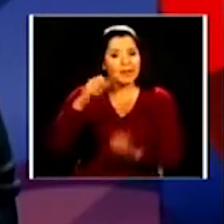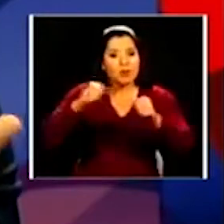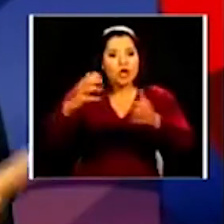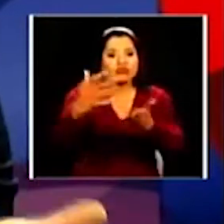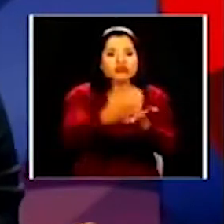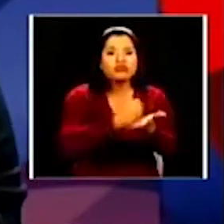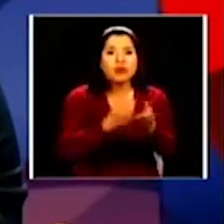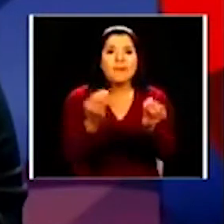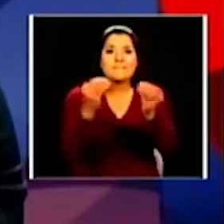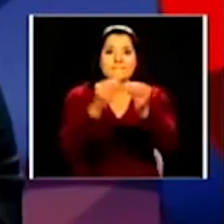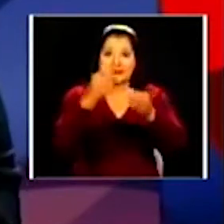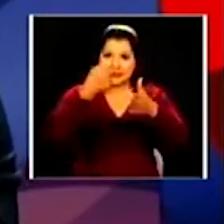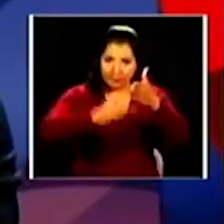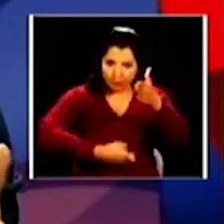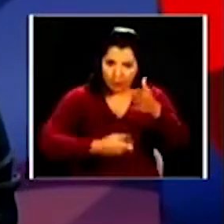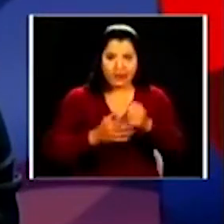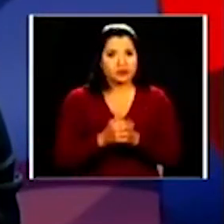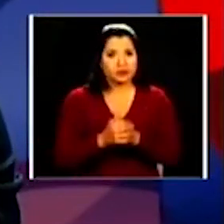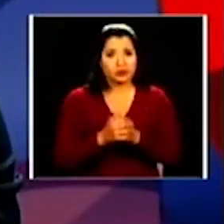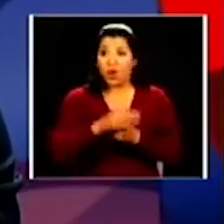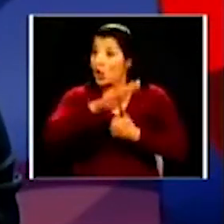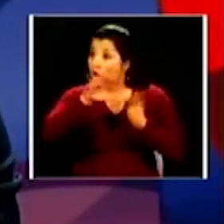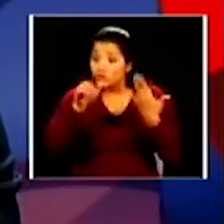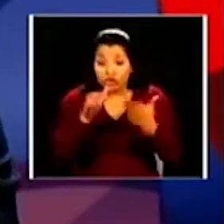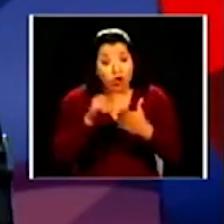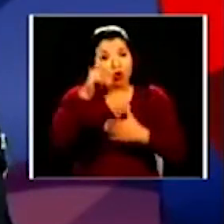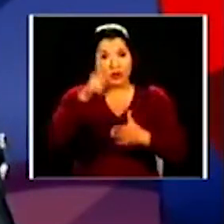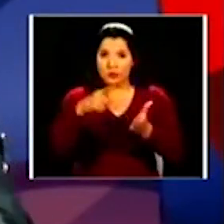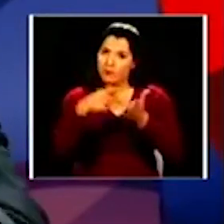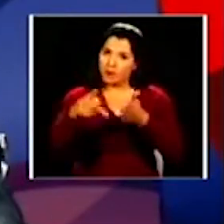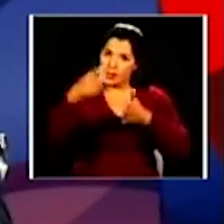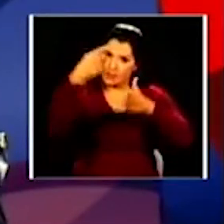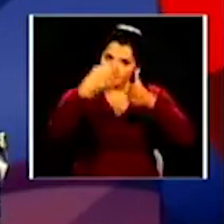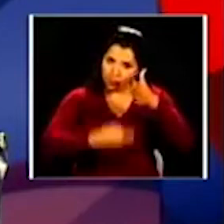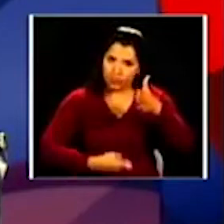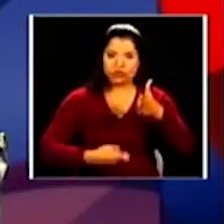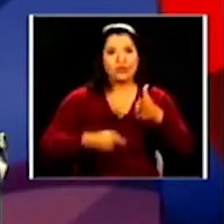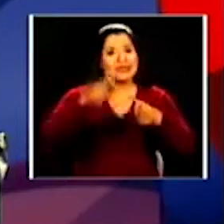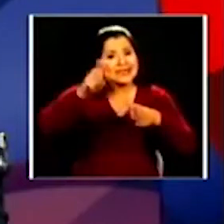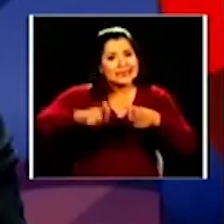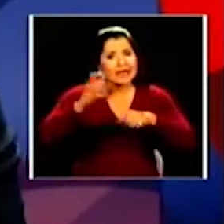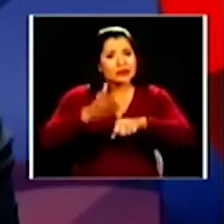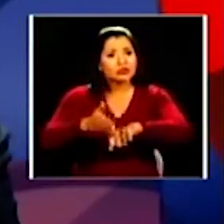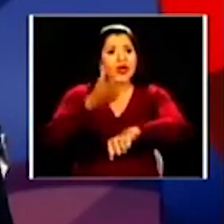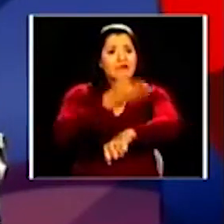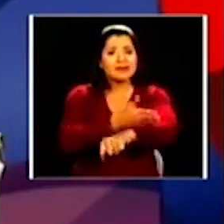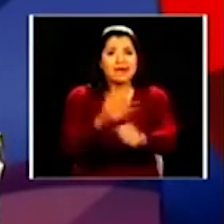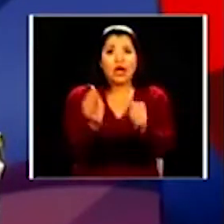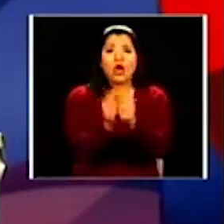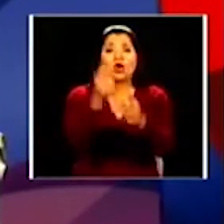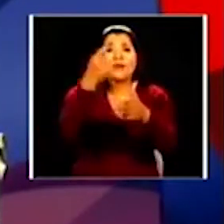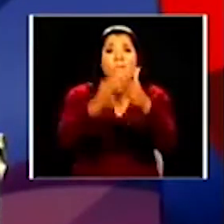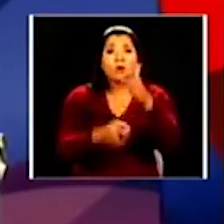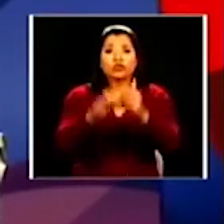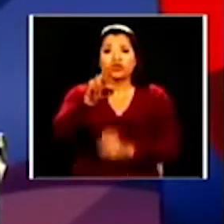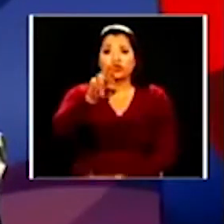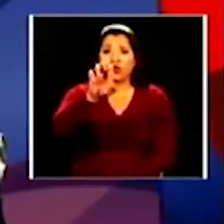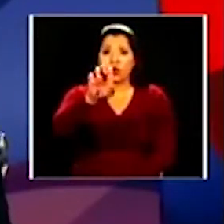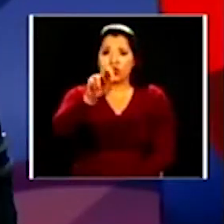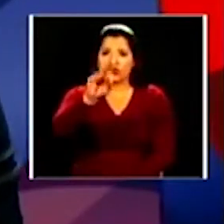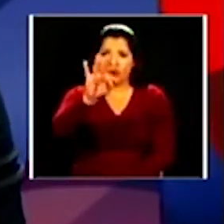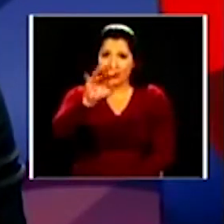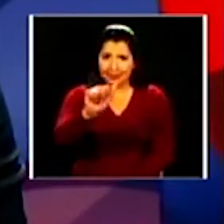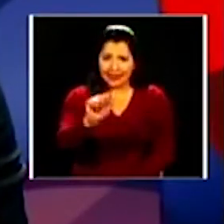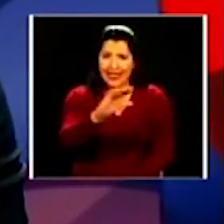lo mismo que dije ahí. Todos tenemos que pagar impuestos, necesitamos avanzar en el impuesto de renta y la confianza mayoritariamente se